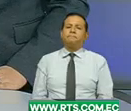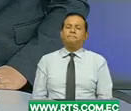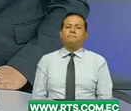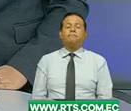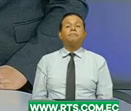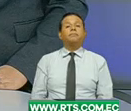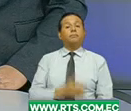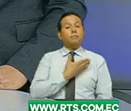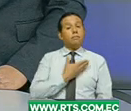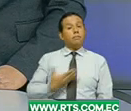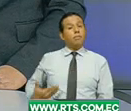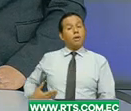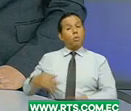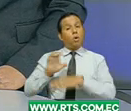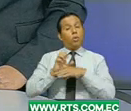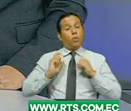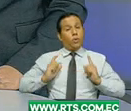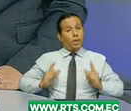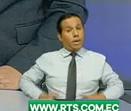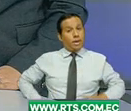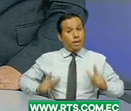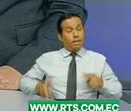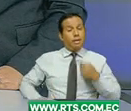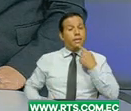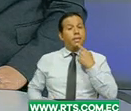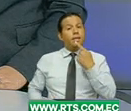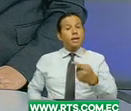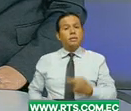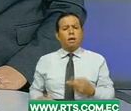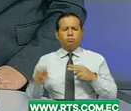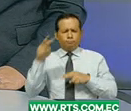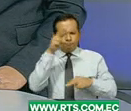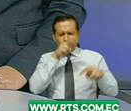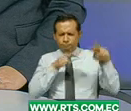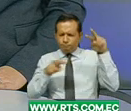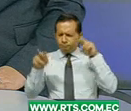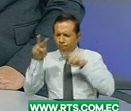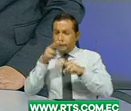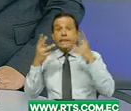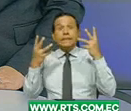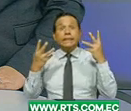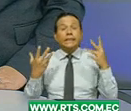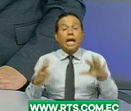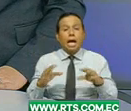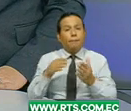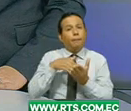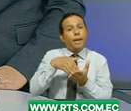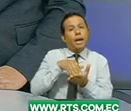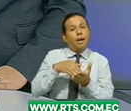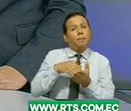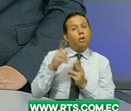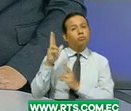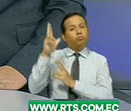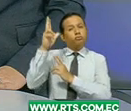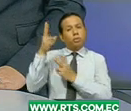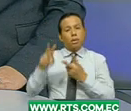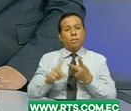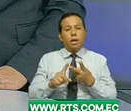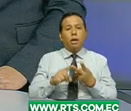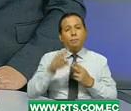presidente de la República, Lenín Moreno, constató la fase final de vacunación de miembros de las Fuerzas Armadas y de la Policía